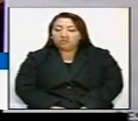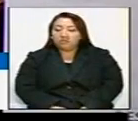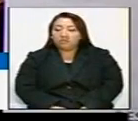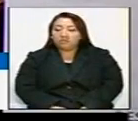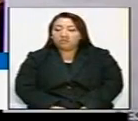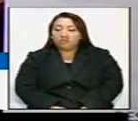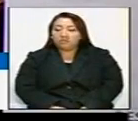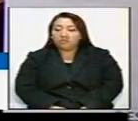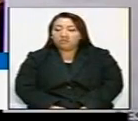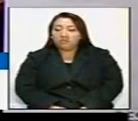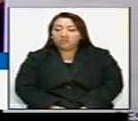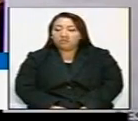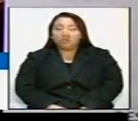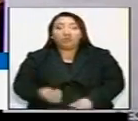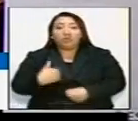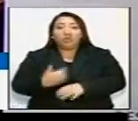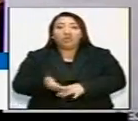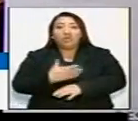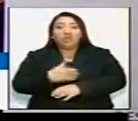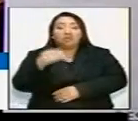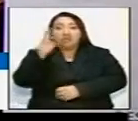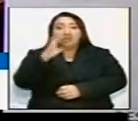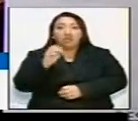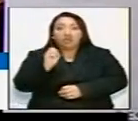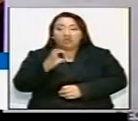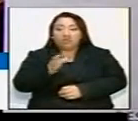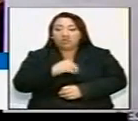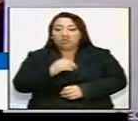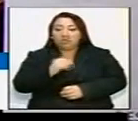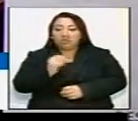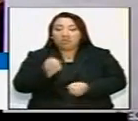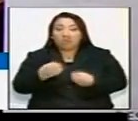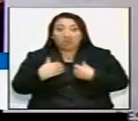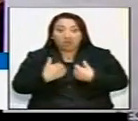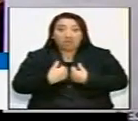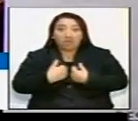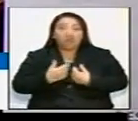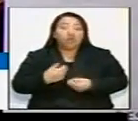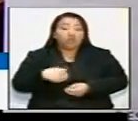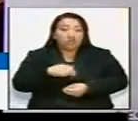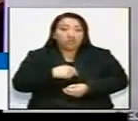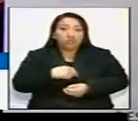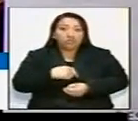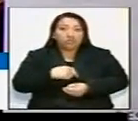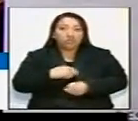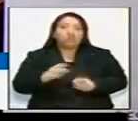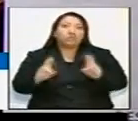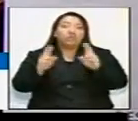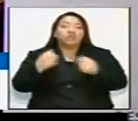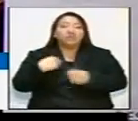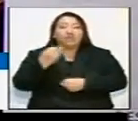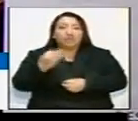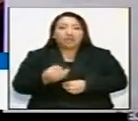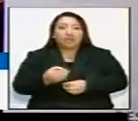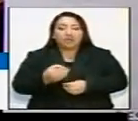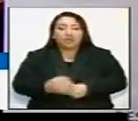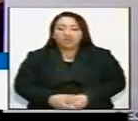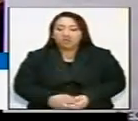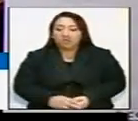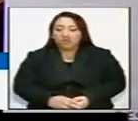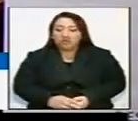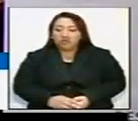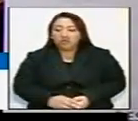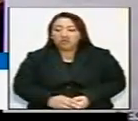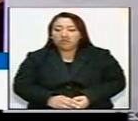Cuando yo estaba en Brasil recientemente, se dijo que un colega me dijo, nosotros somos sortudos, tenemos una crisis real, no tenemos